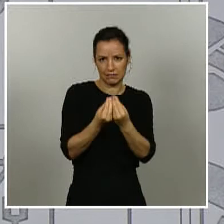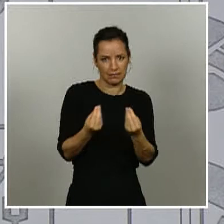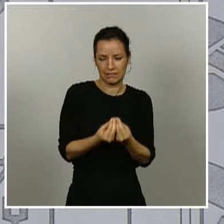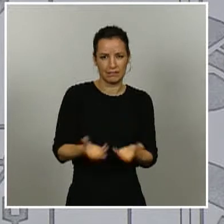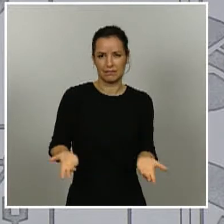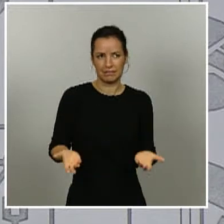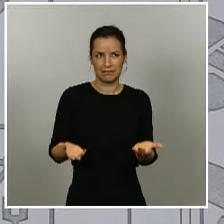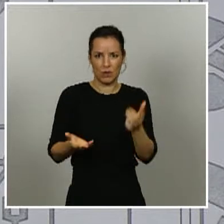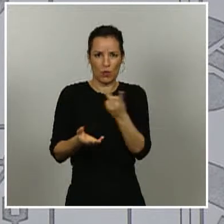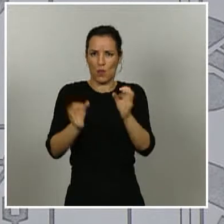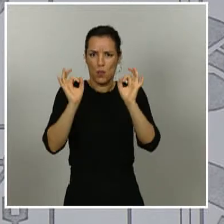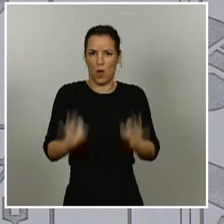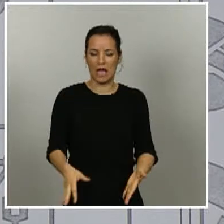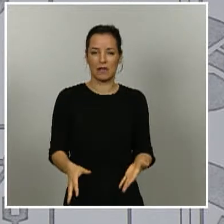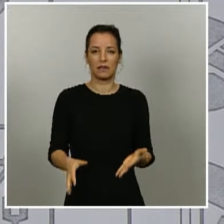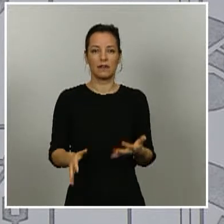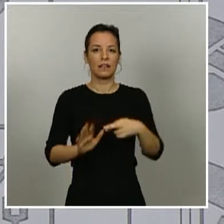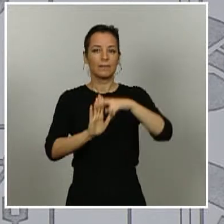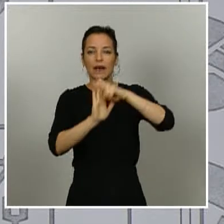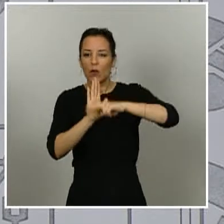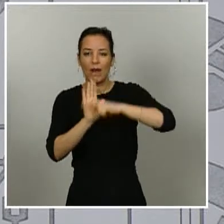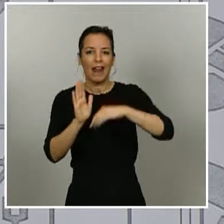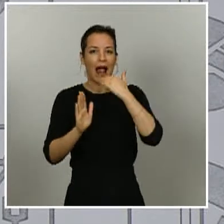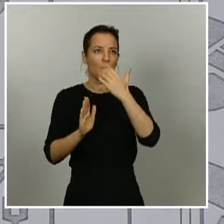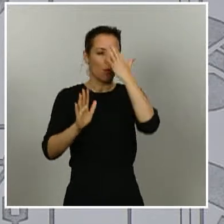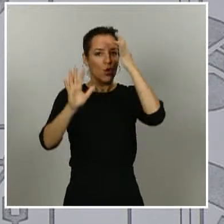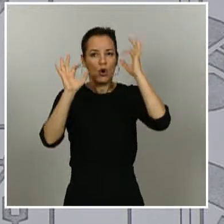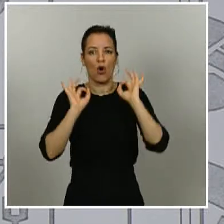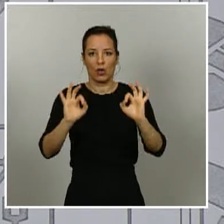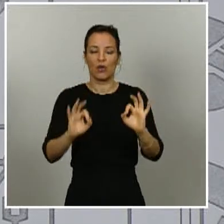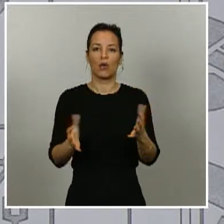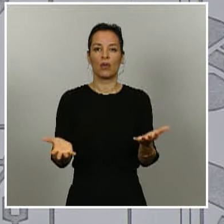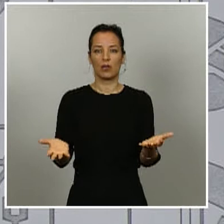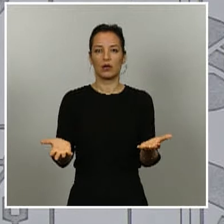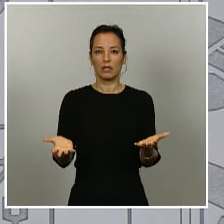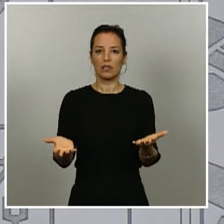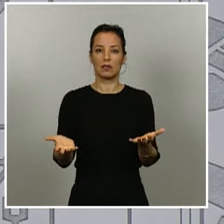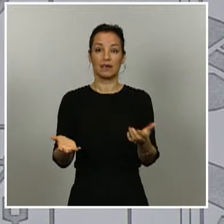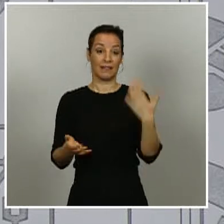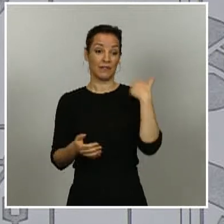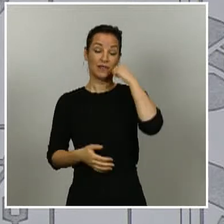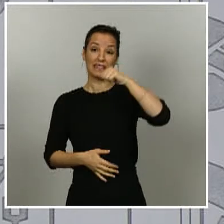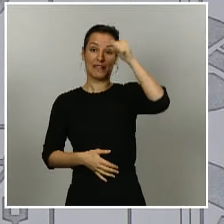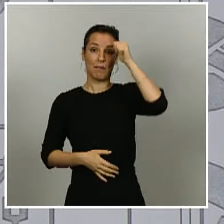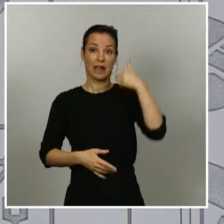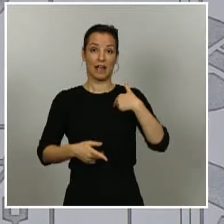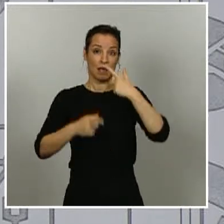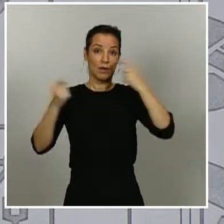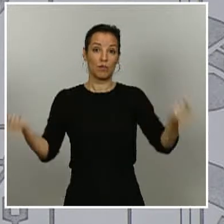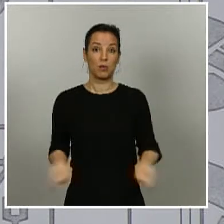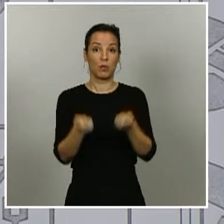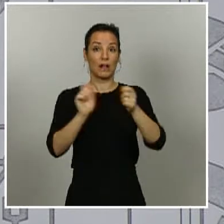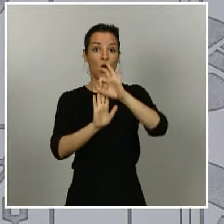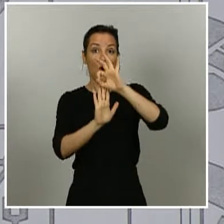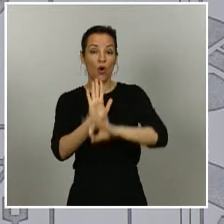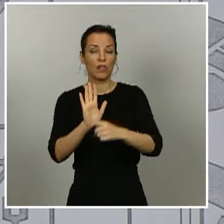Consideramos que todo esto se tiene que regular de alguna forma lógica y se publicó este fin de semana pasado una orden en la que se